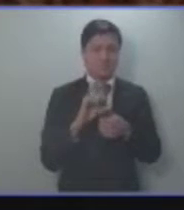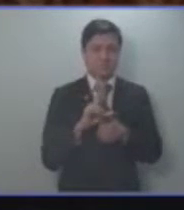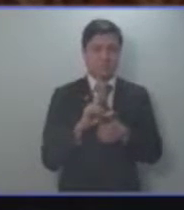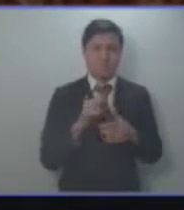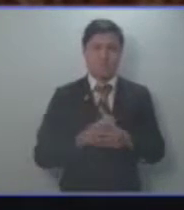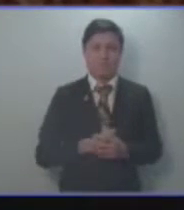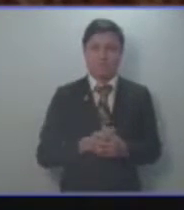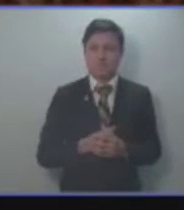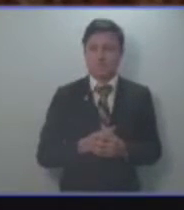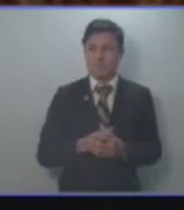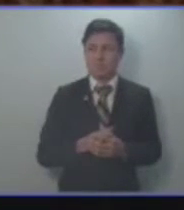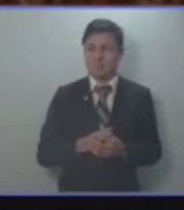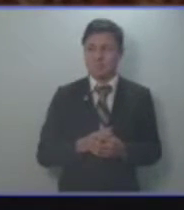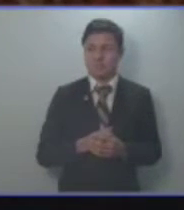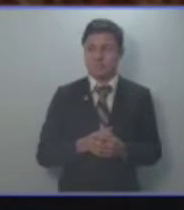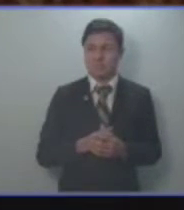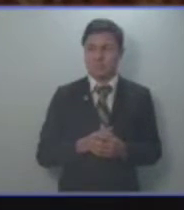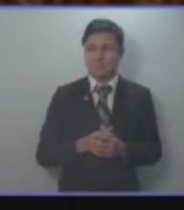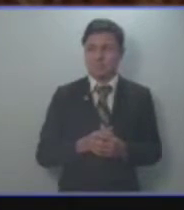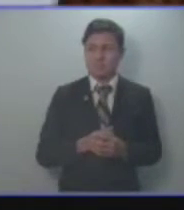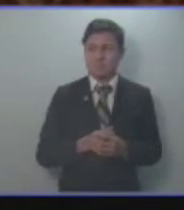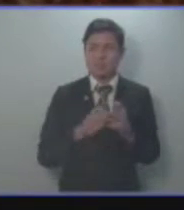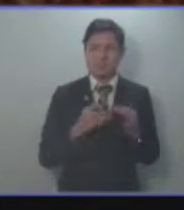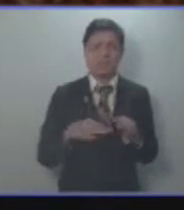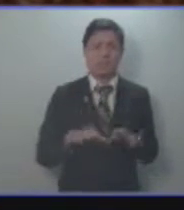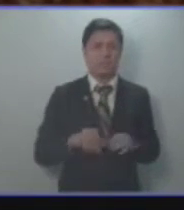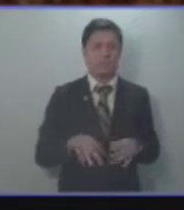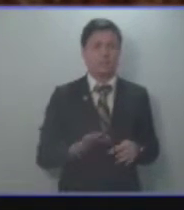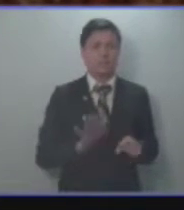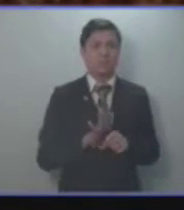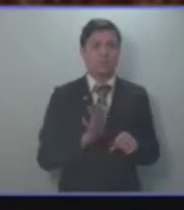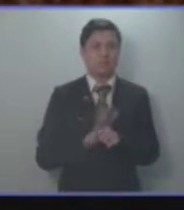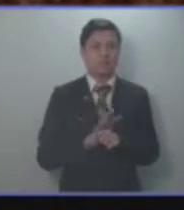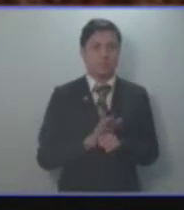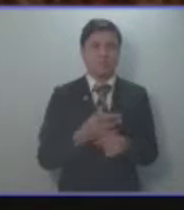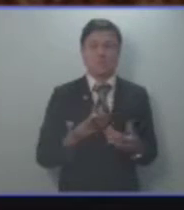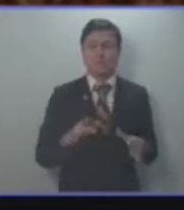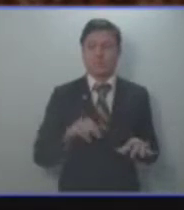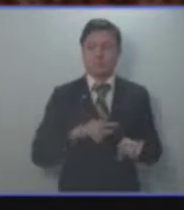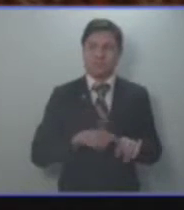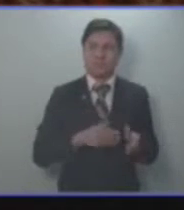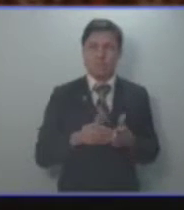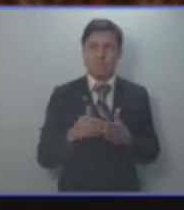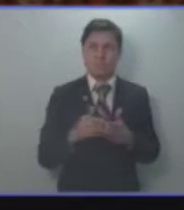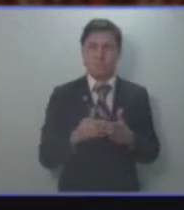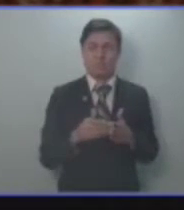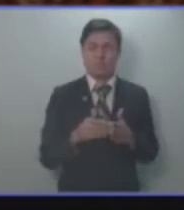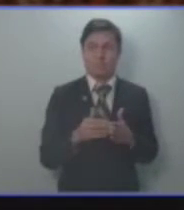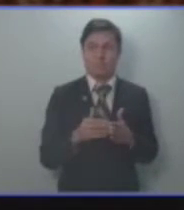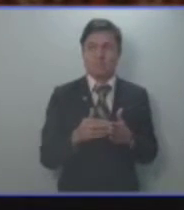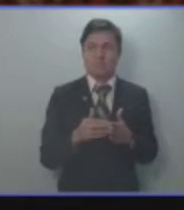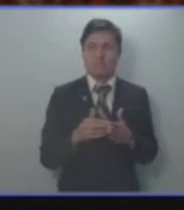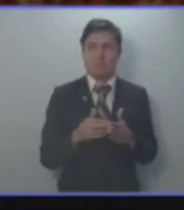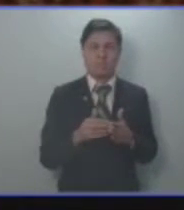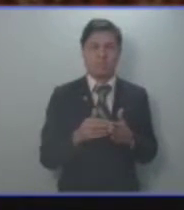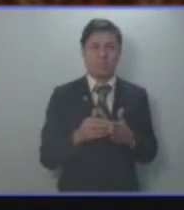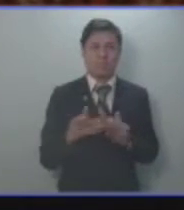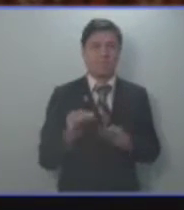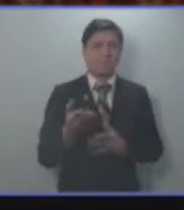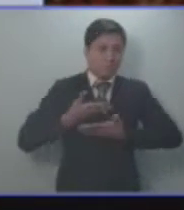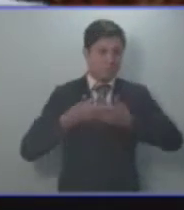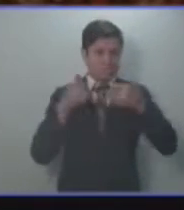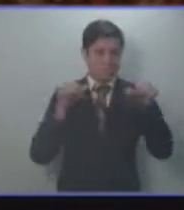como grupo parlamentario del FMLN, estamos satisfechos con que vayamos a aprobar este acuerdo que es en